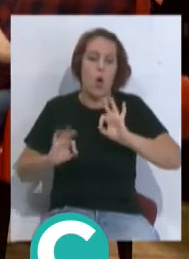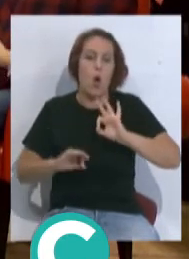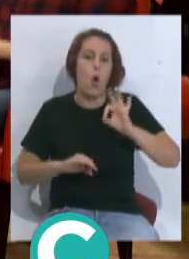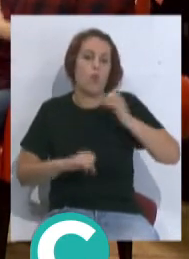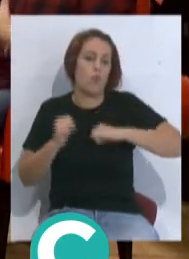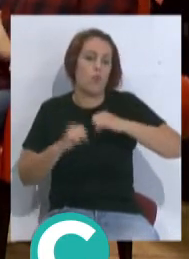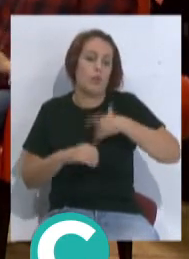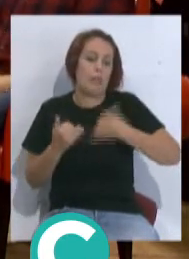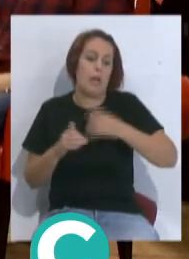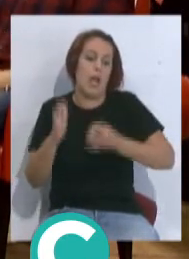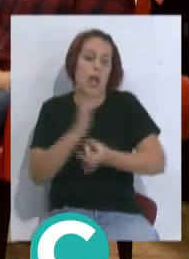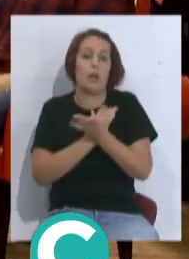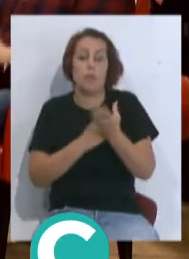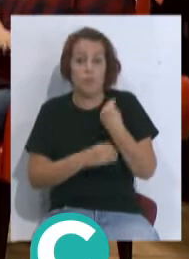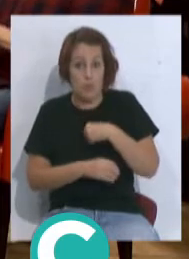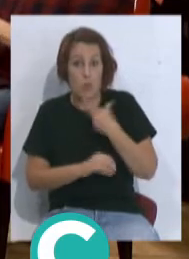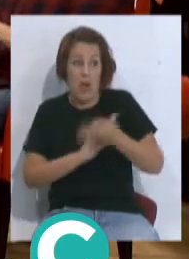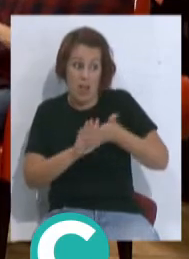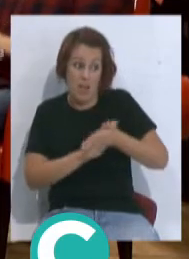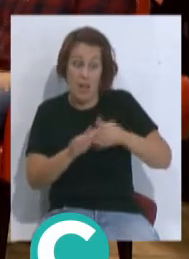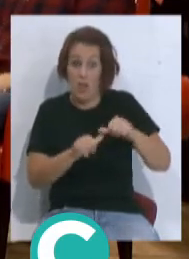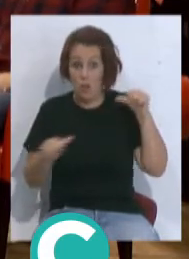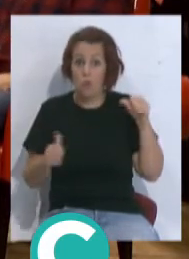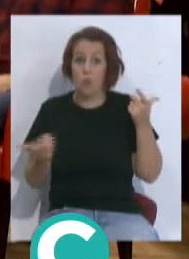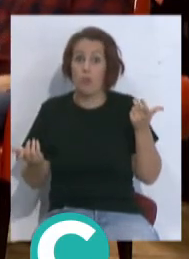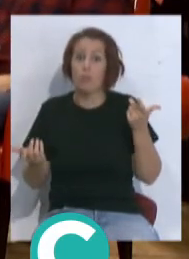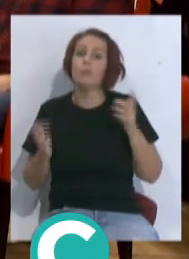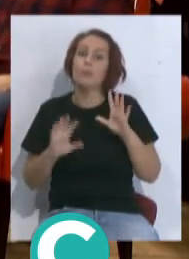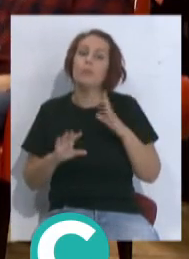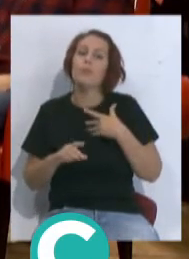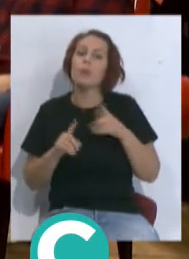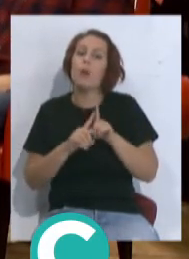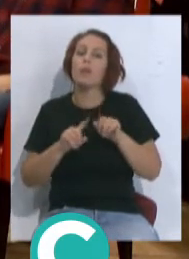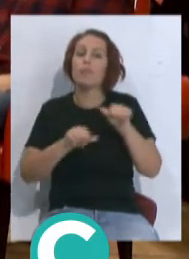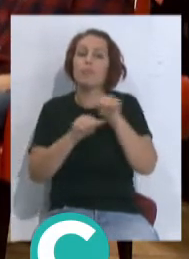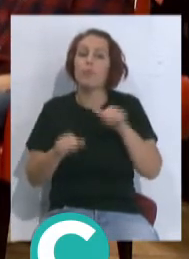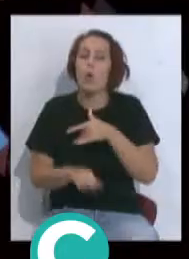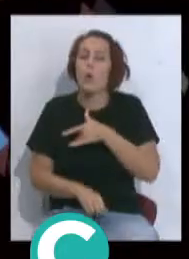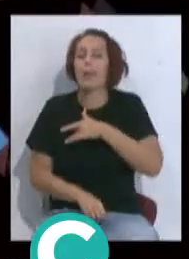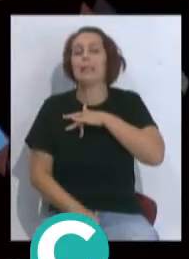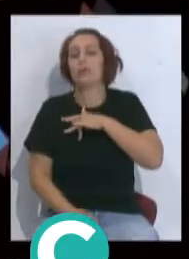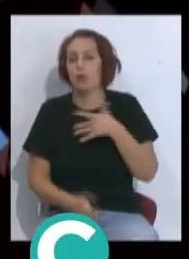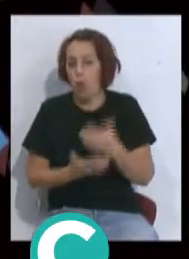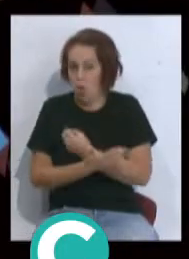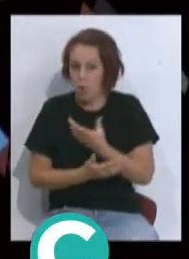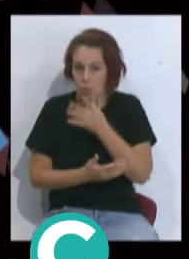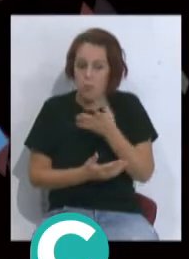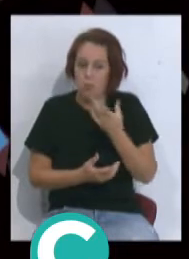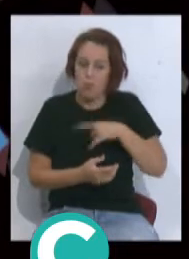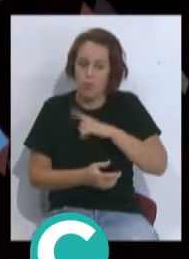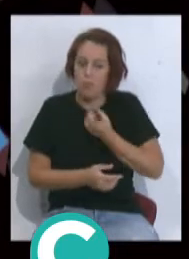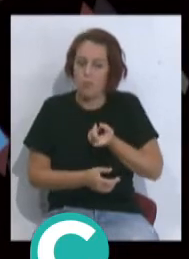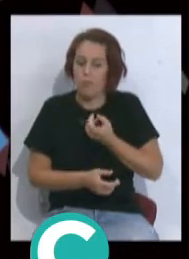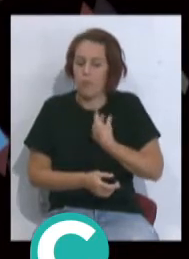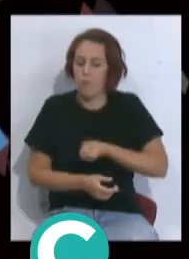en Sevilla. Que, exactamente, que claro, es lo que siempre se viene hablando. Sevilla, exactamente, pero el modo romántico de ver eso, yo creo que todos lo tenemos porque, como tú dices, somos unos